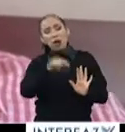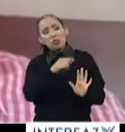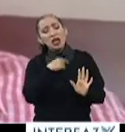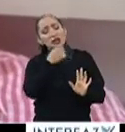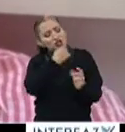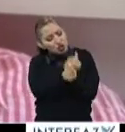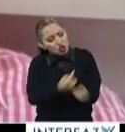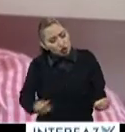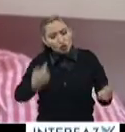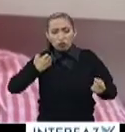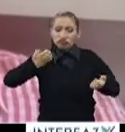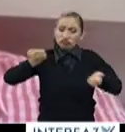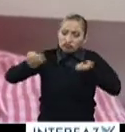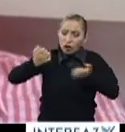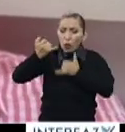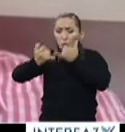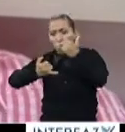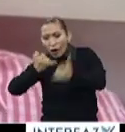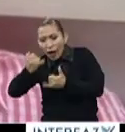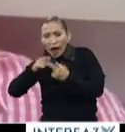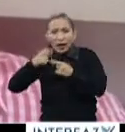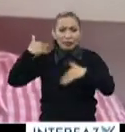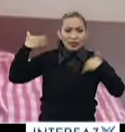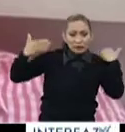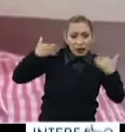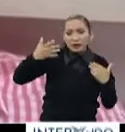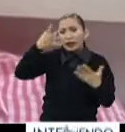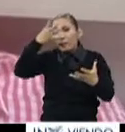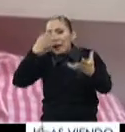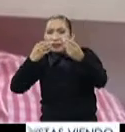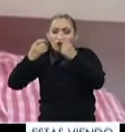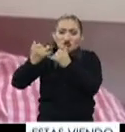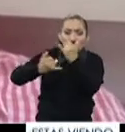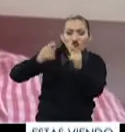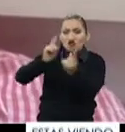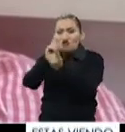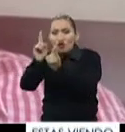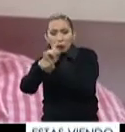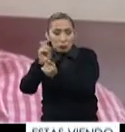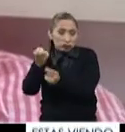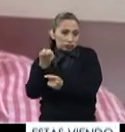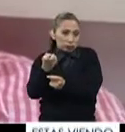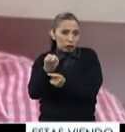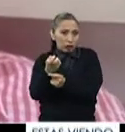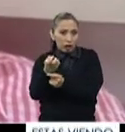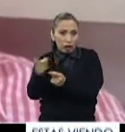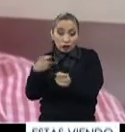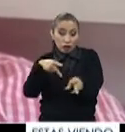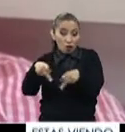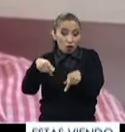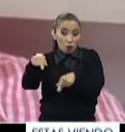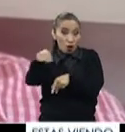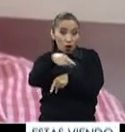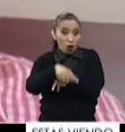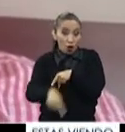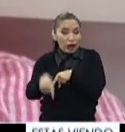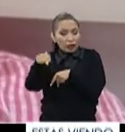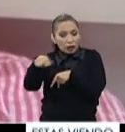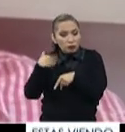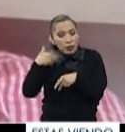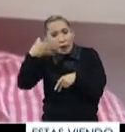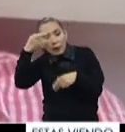que los niños jueguen, que se diviertan y que aprendan jugando también, porque el fútbol es donde